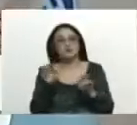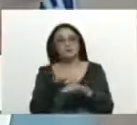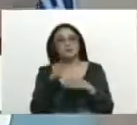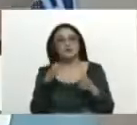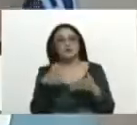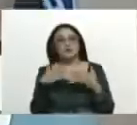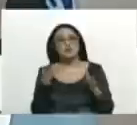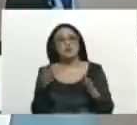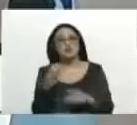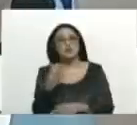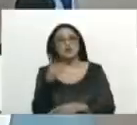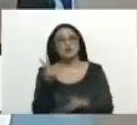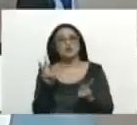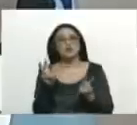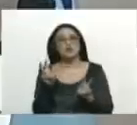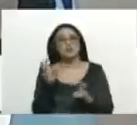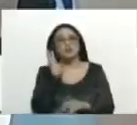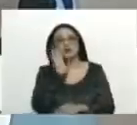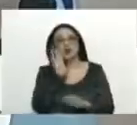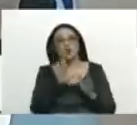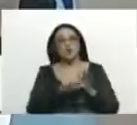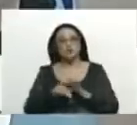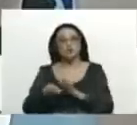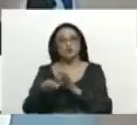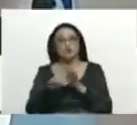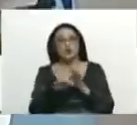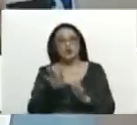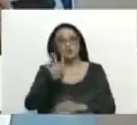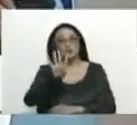en cuatro tramas de corrupción cuatro